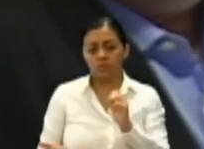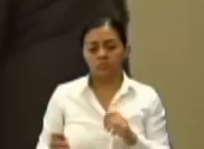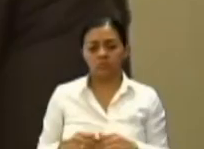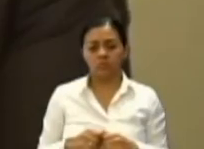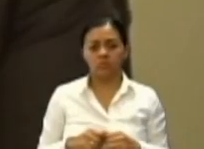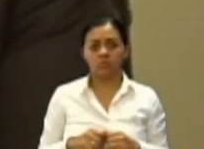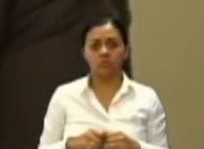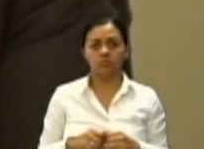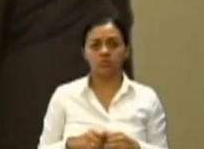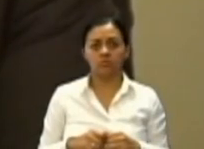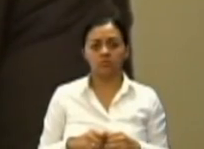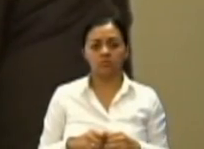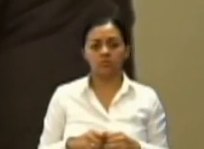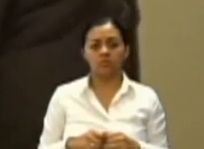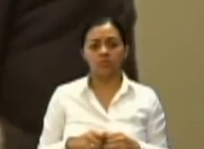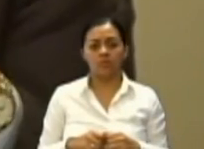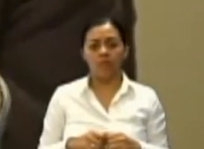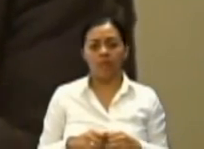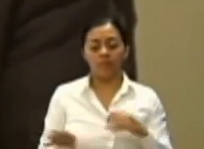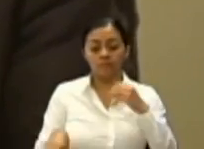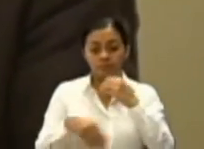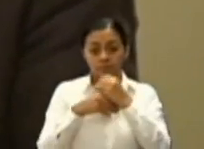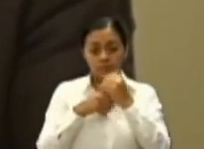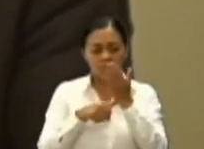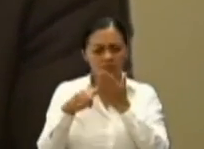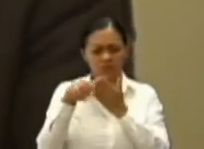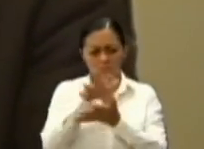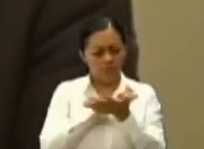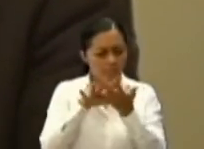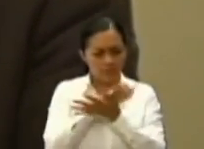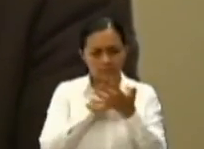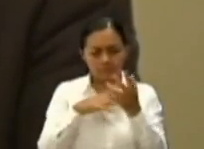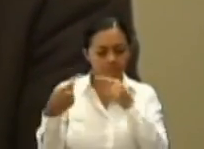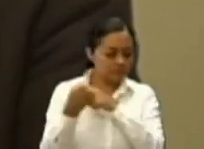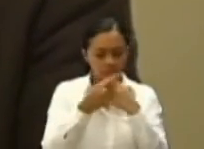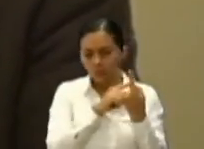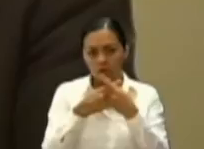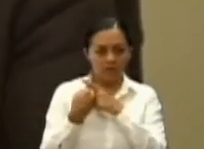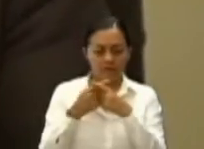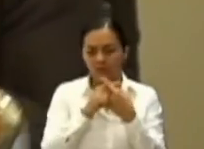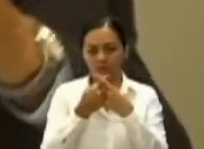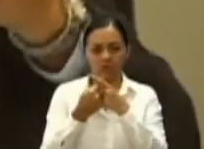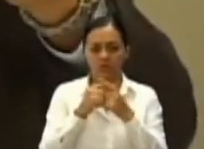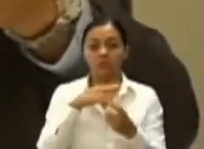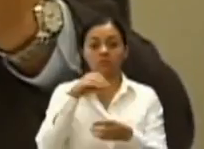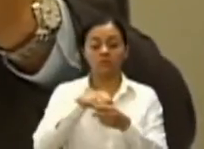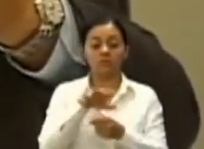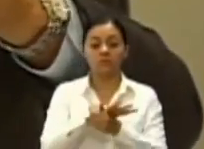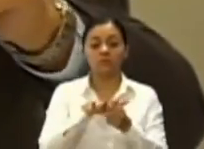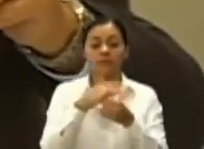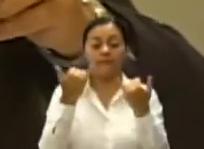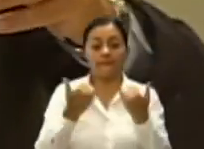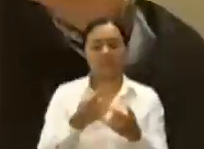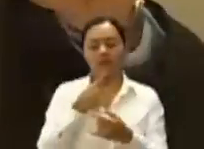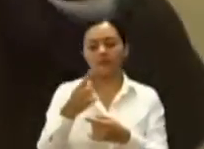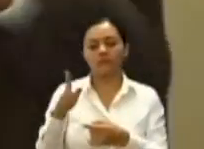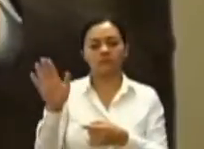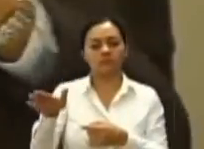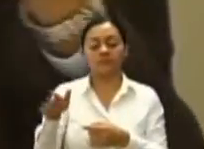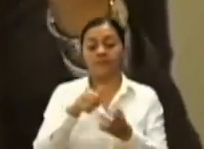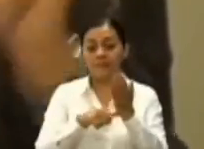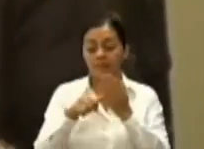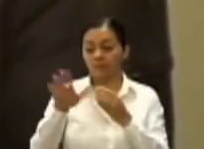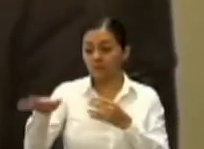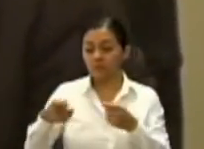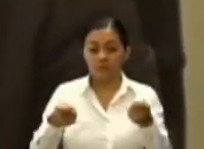entendamos era lo que hacía el ministerio pero todo junto había conflicto de intereses a la ministra la cabeza el ministerio y la tenía que